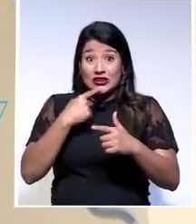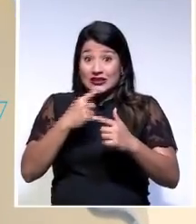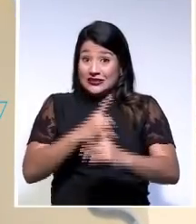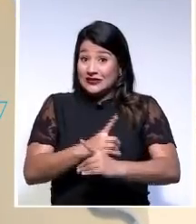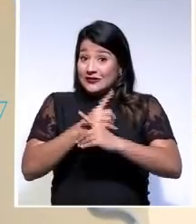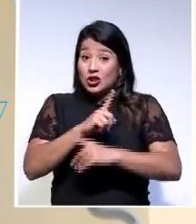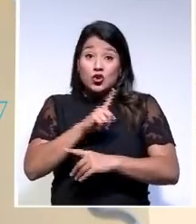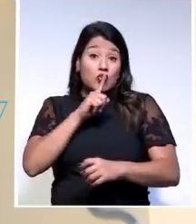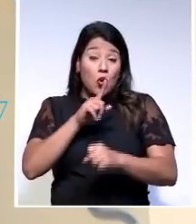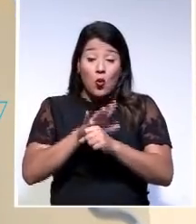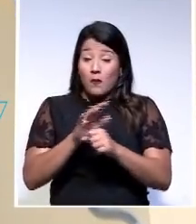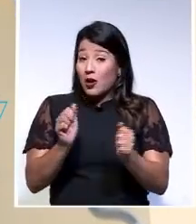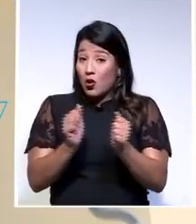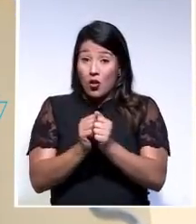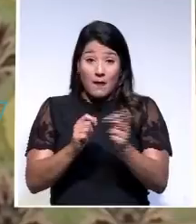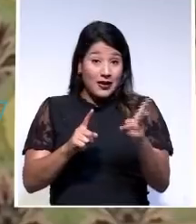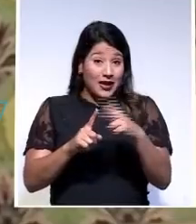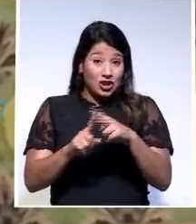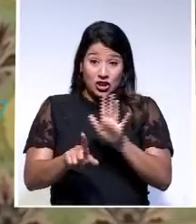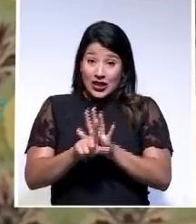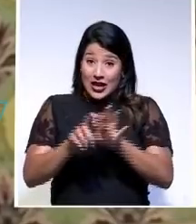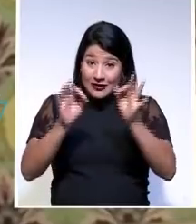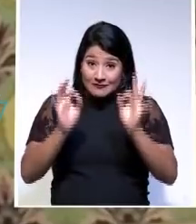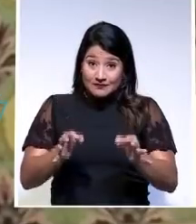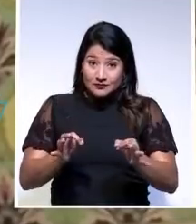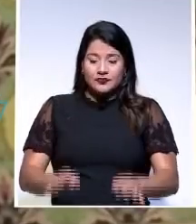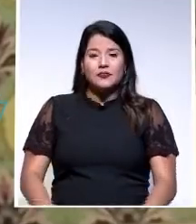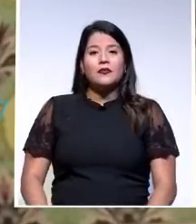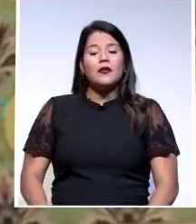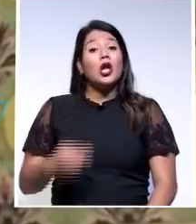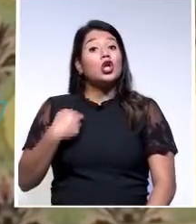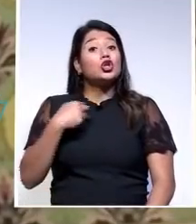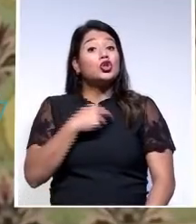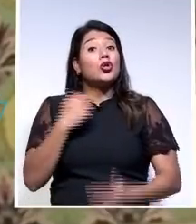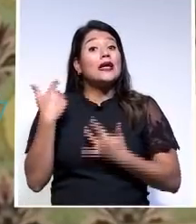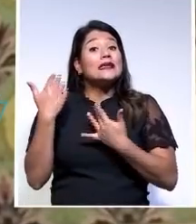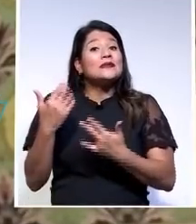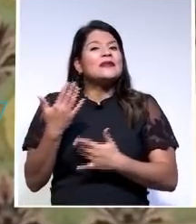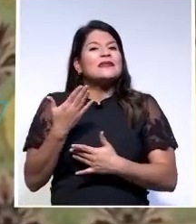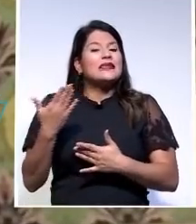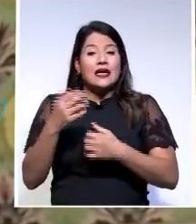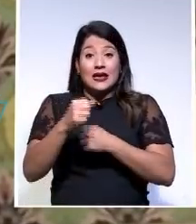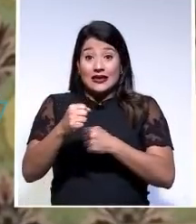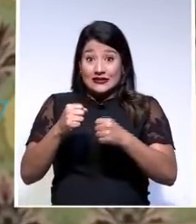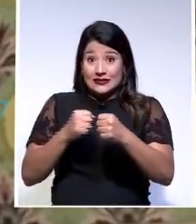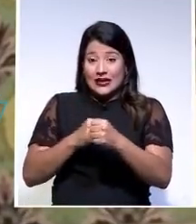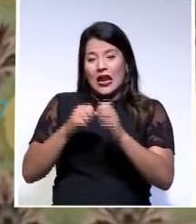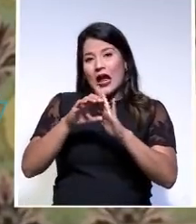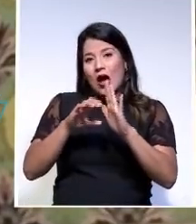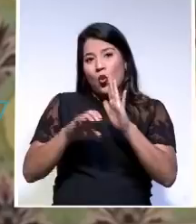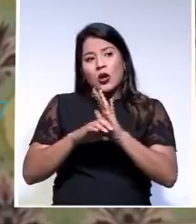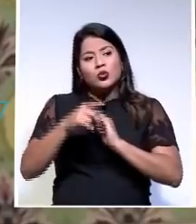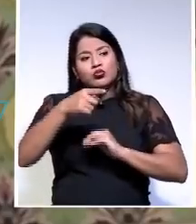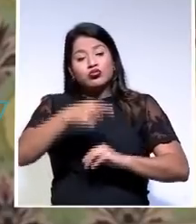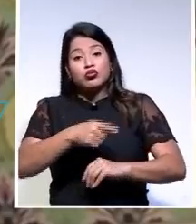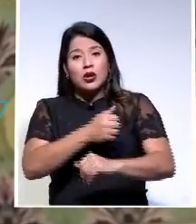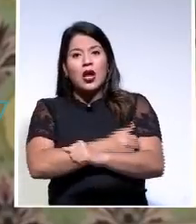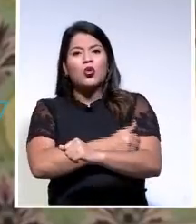con la aplicación al 100%. Esperamos que la Sala Constitucional ordene a las